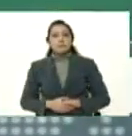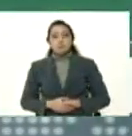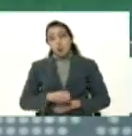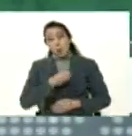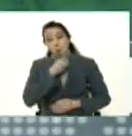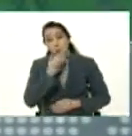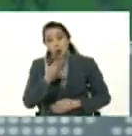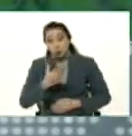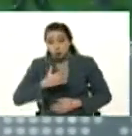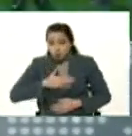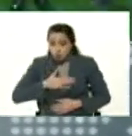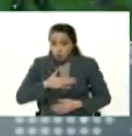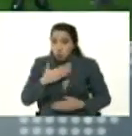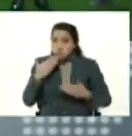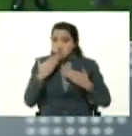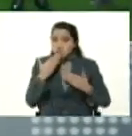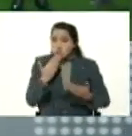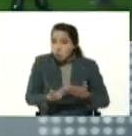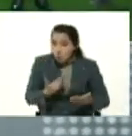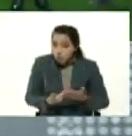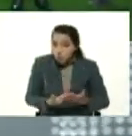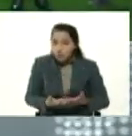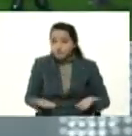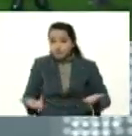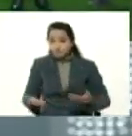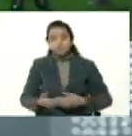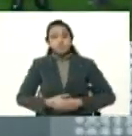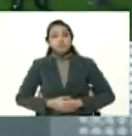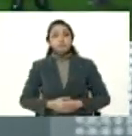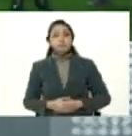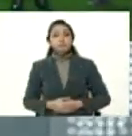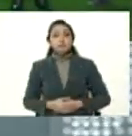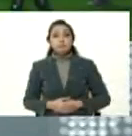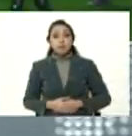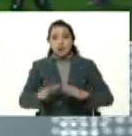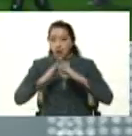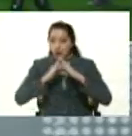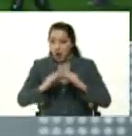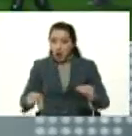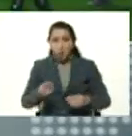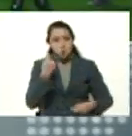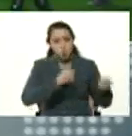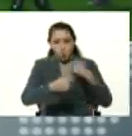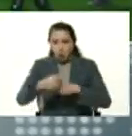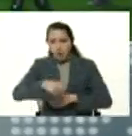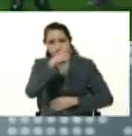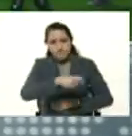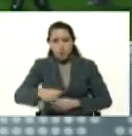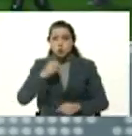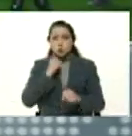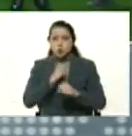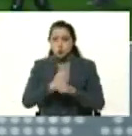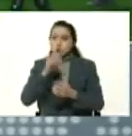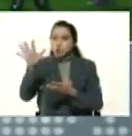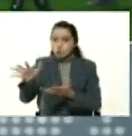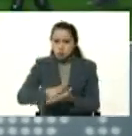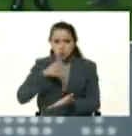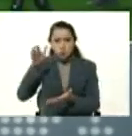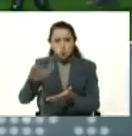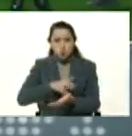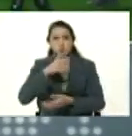Bueno, yo propongo lo siguiente. A todas las asociaciones de productores agrícolas y